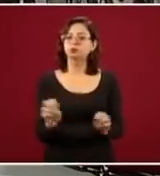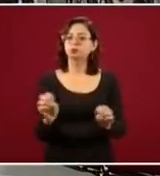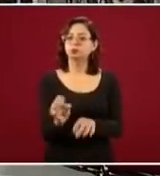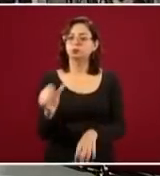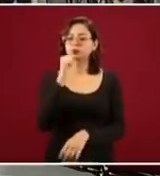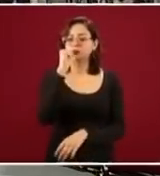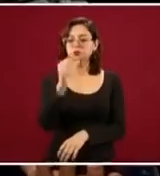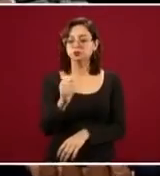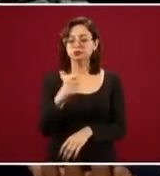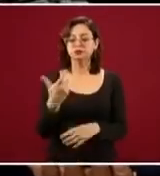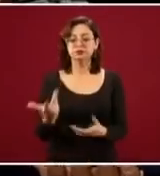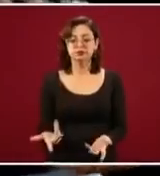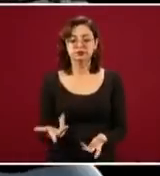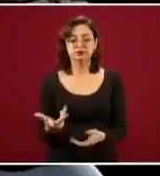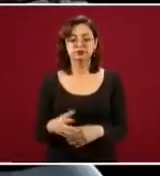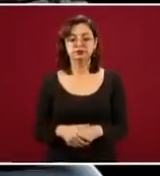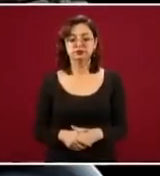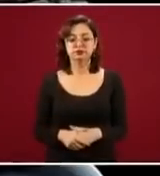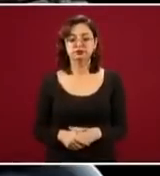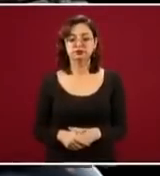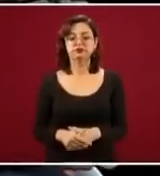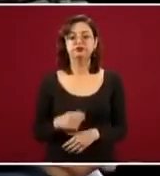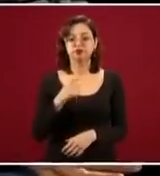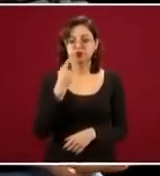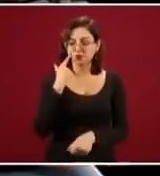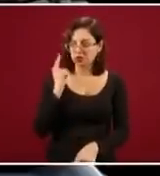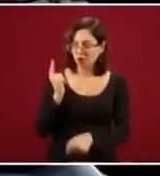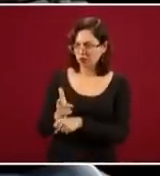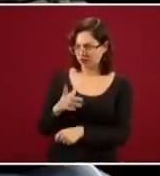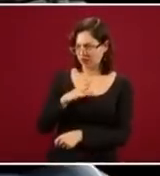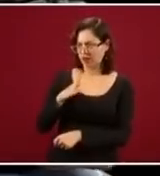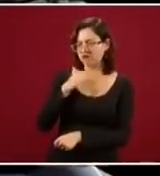cuenta pues de esto, ¿no?, de la corrupción que hay. Sí,